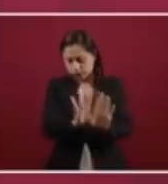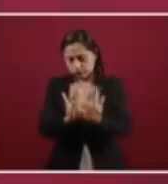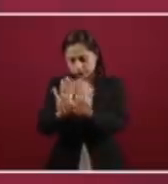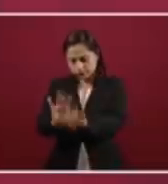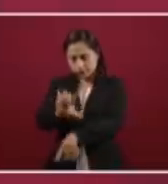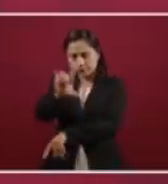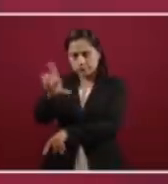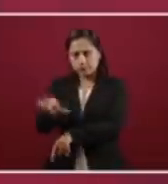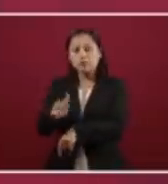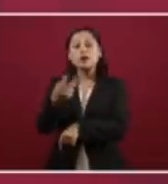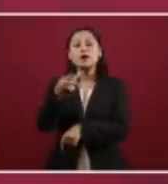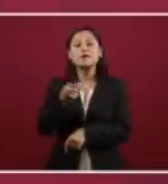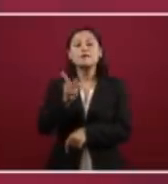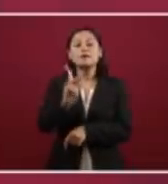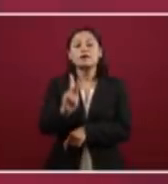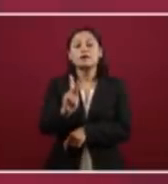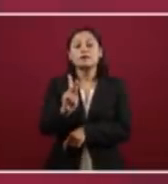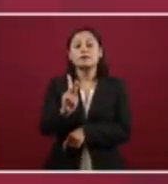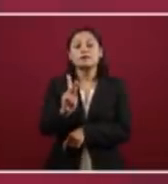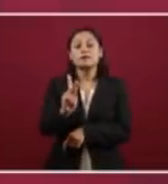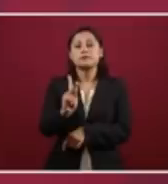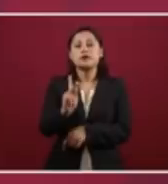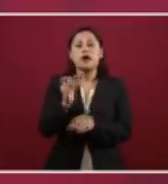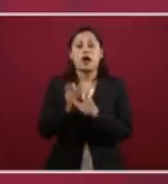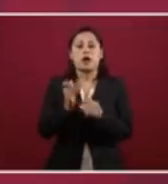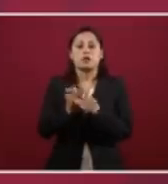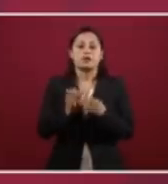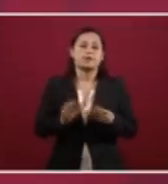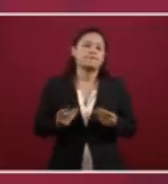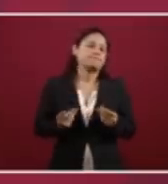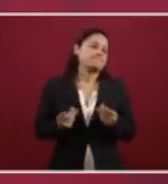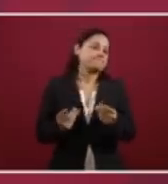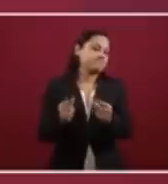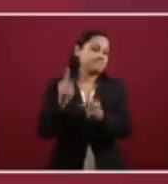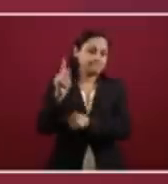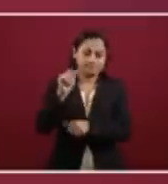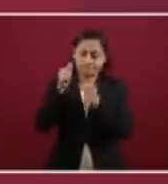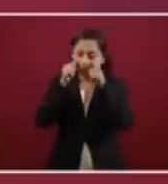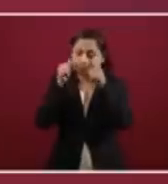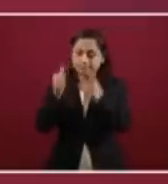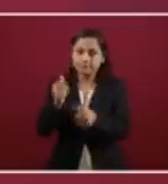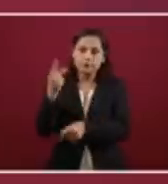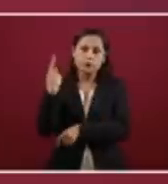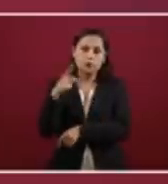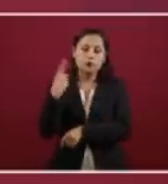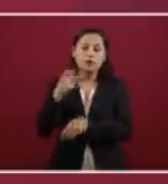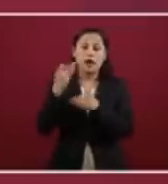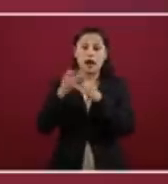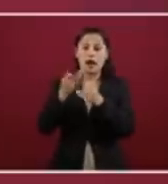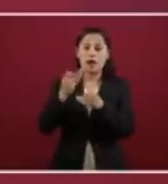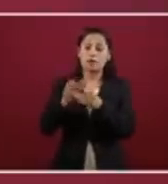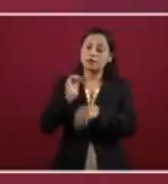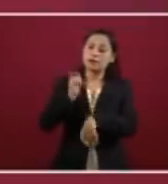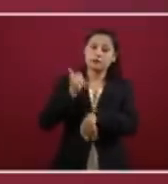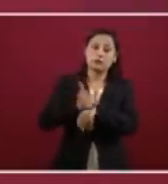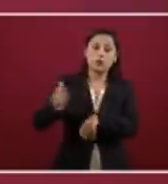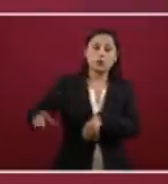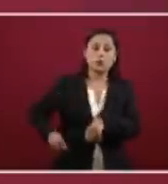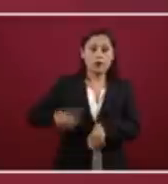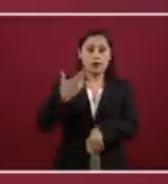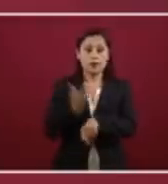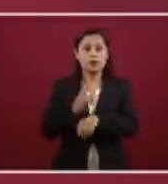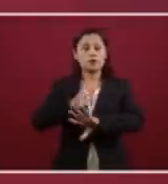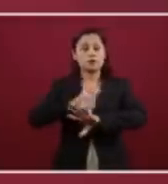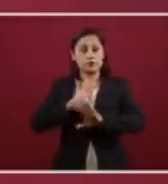estamos ahora sí que metiendo el acelerador en el caso de Puebla. Ahora con el gobernador ya establecimos comunicación y va a